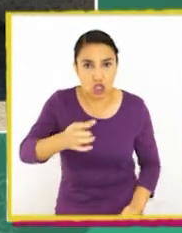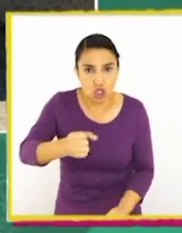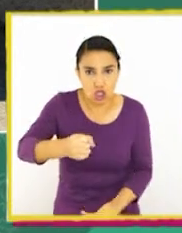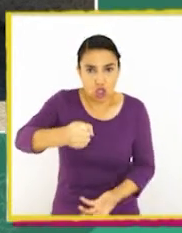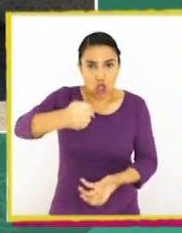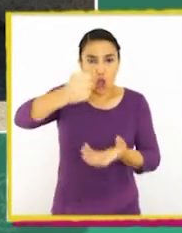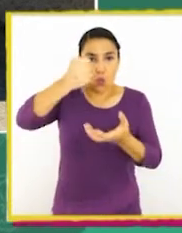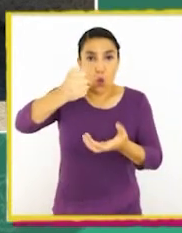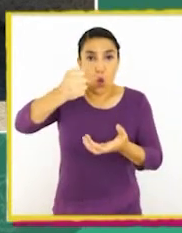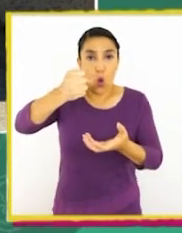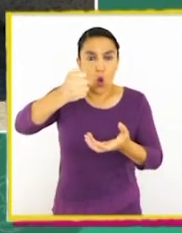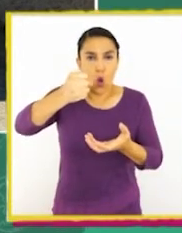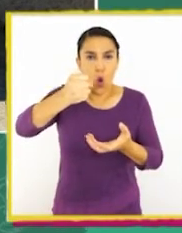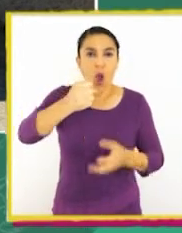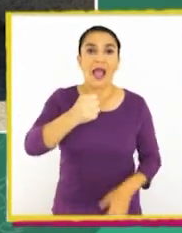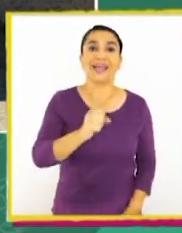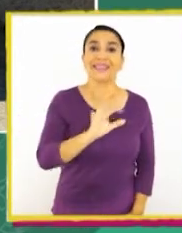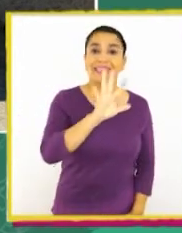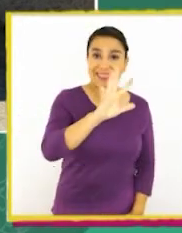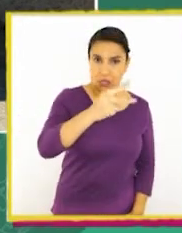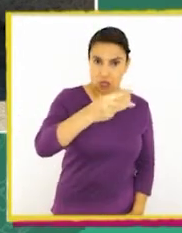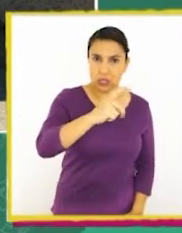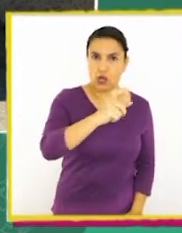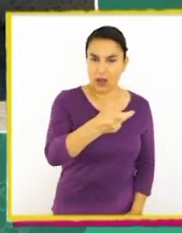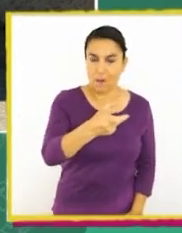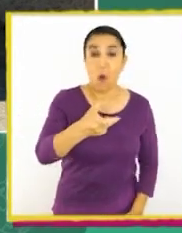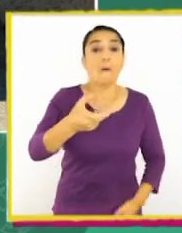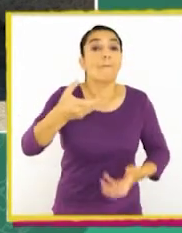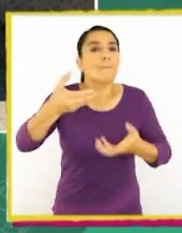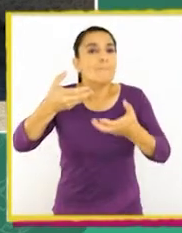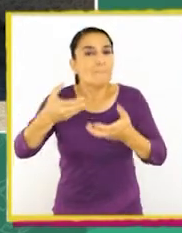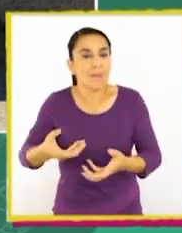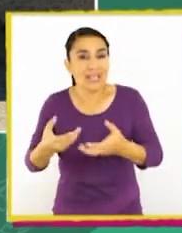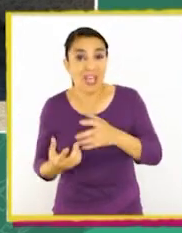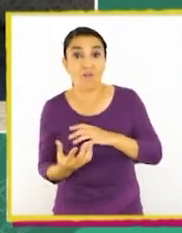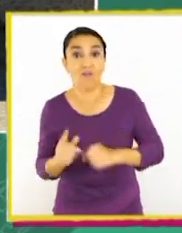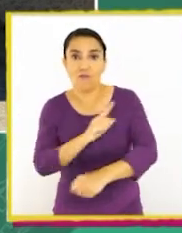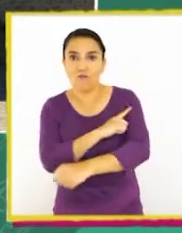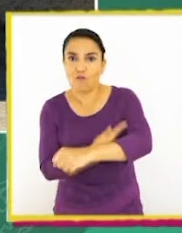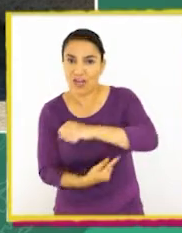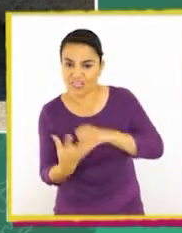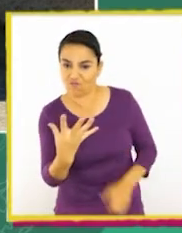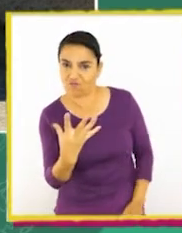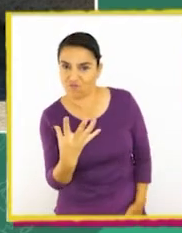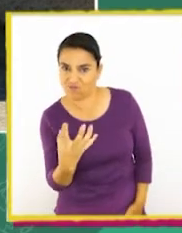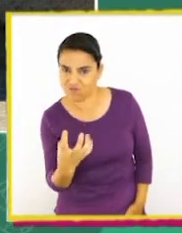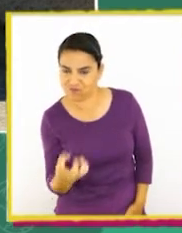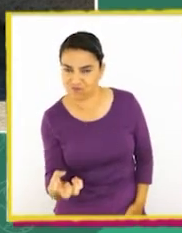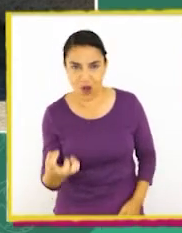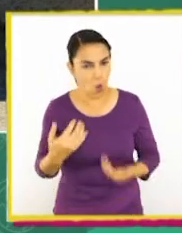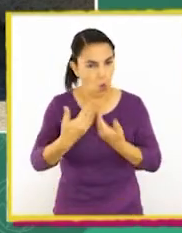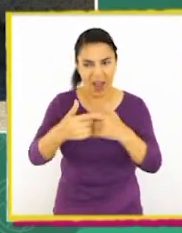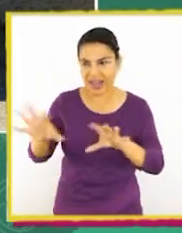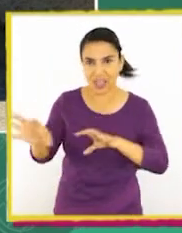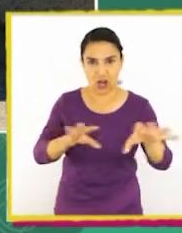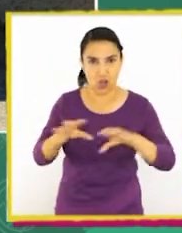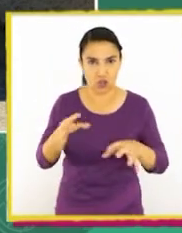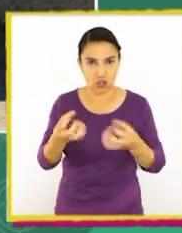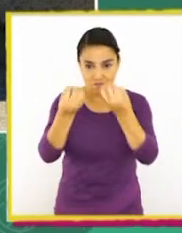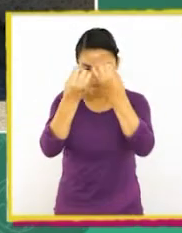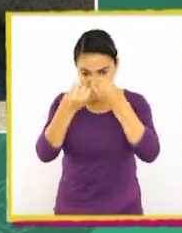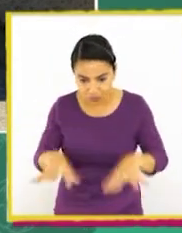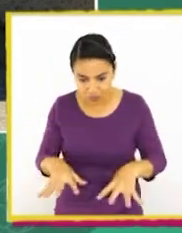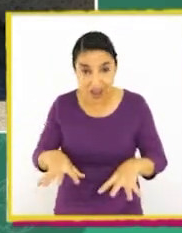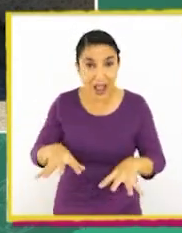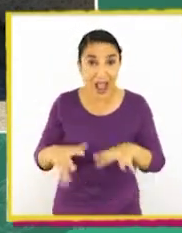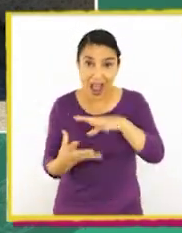que masaba 5 kilogramos, por la acción del peso, es decir, de la fuerza de gravedad que hace que cualquier objeto tienda a caer hacia la